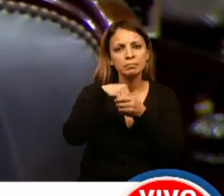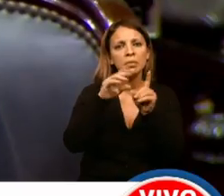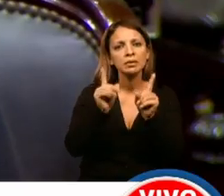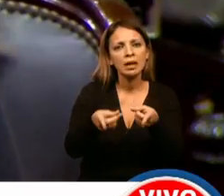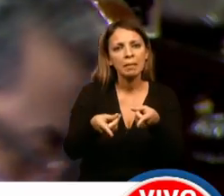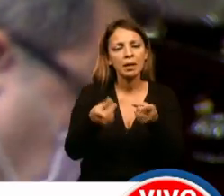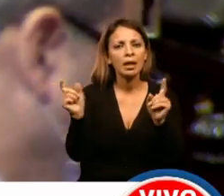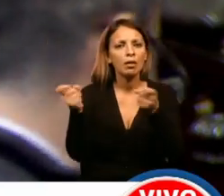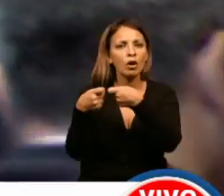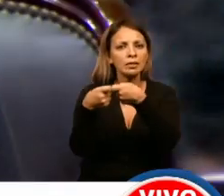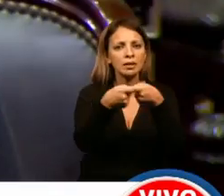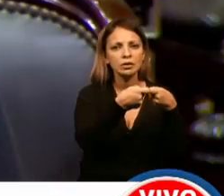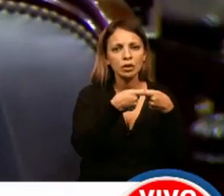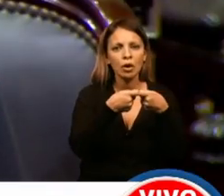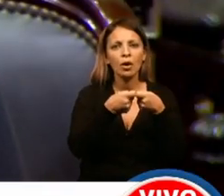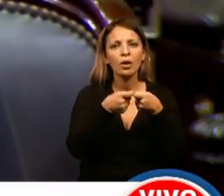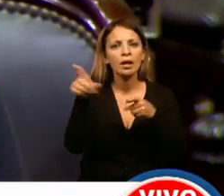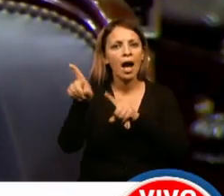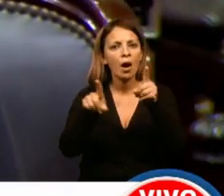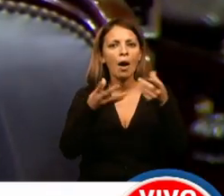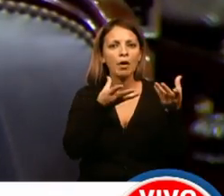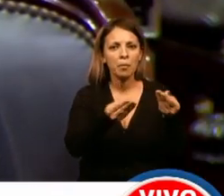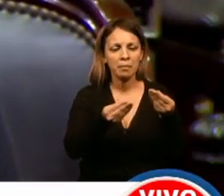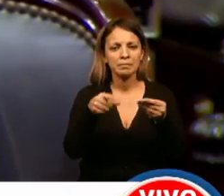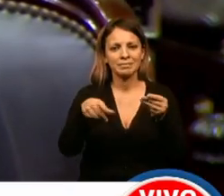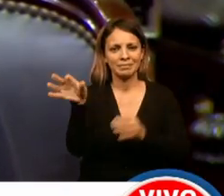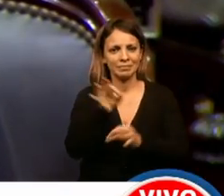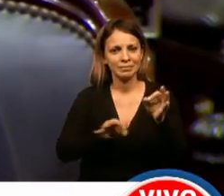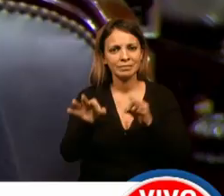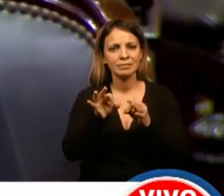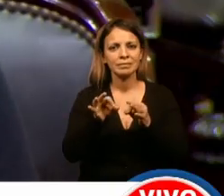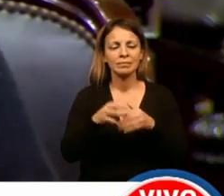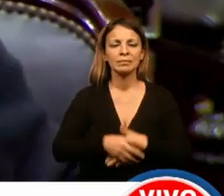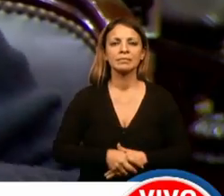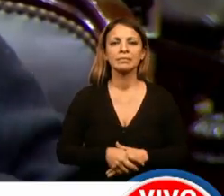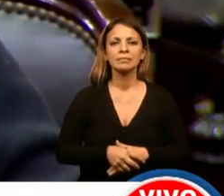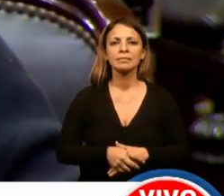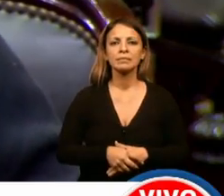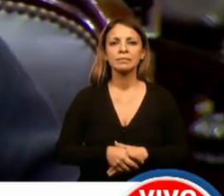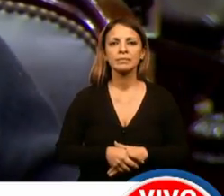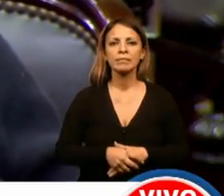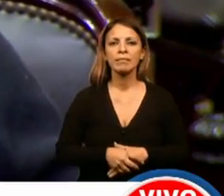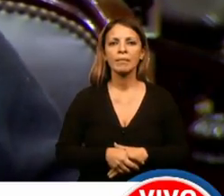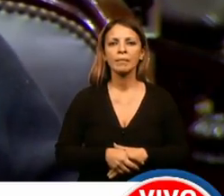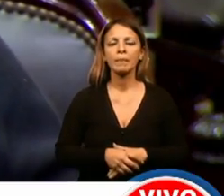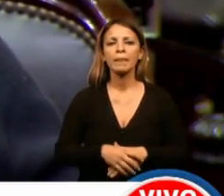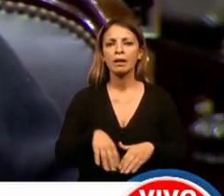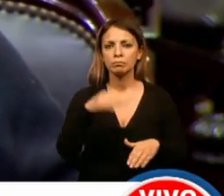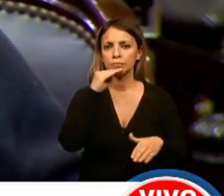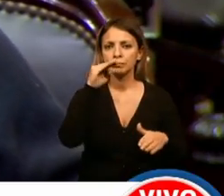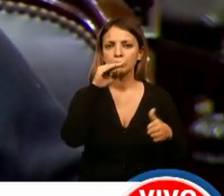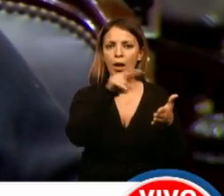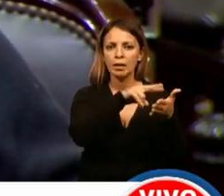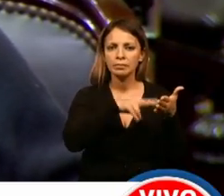hermanas que acompañan este proyecto dentro del marco de la provincia buenos aires pasó de lectura el